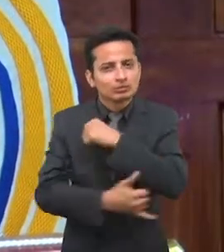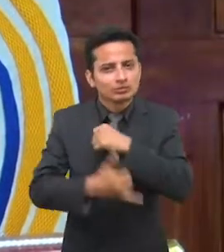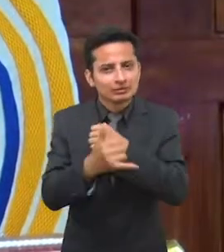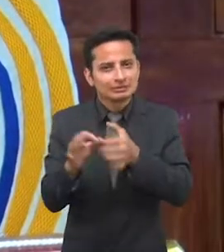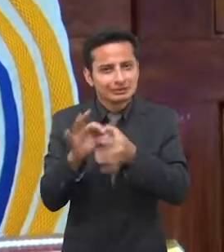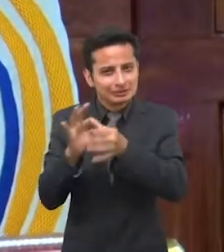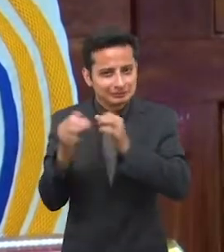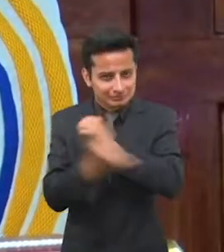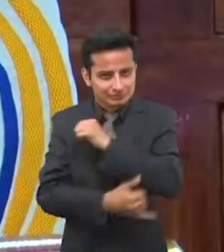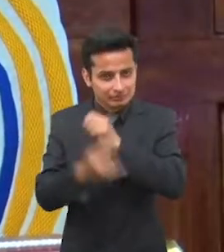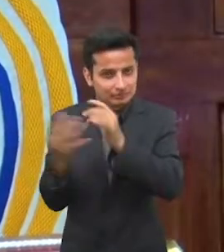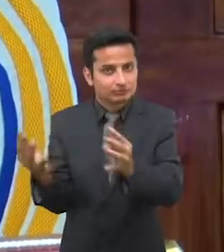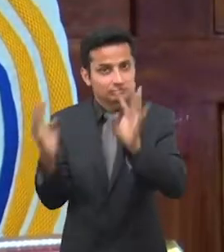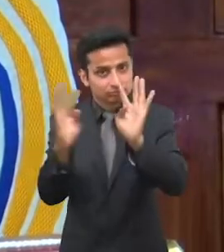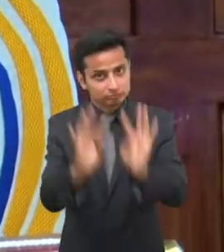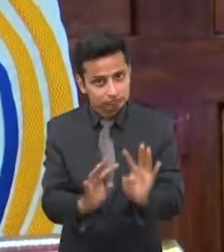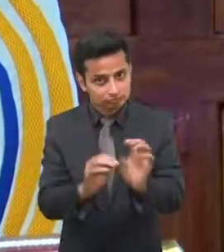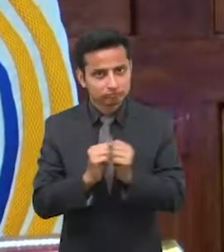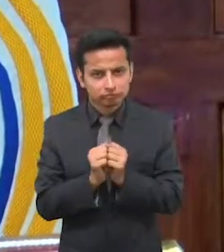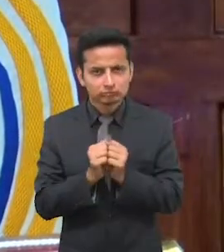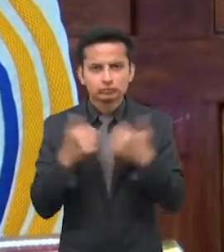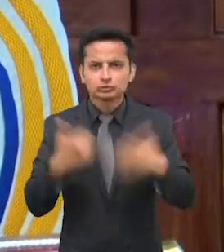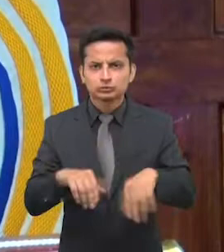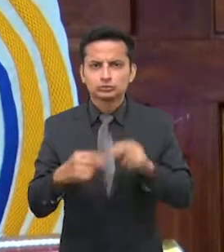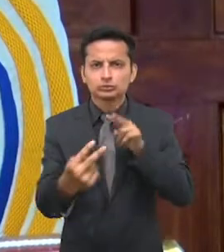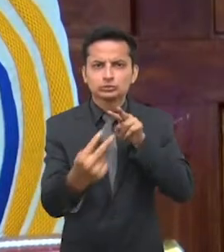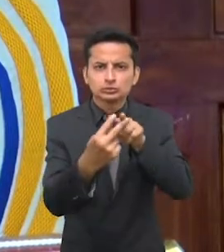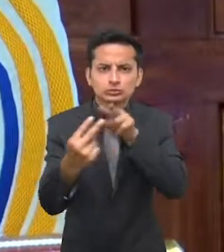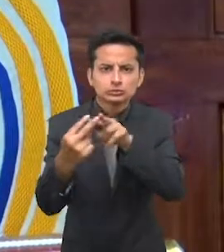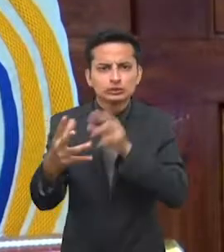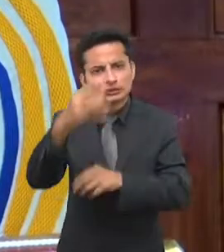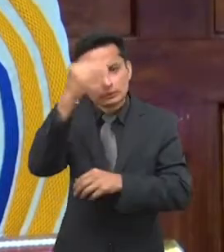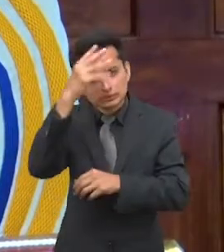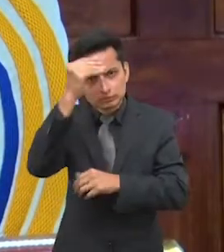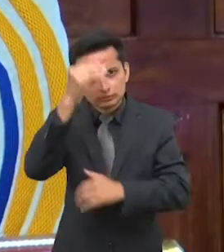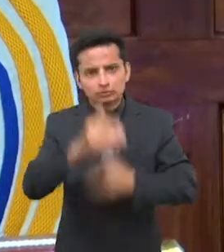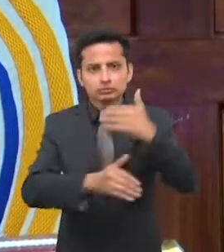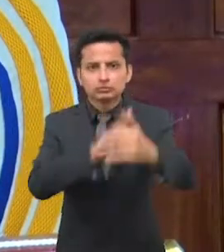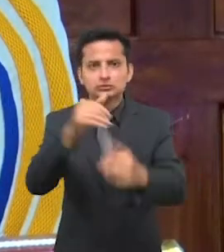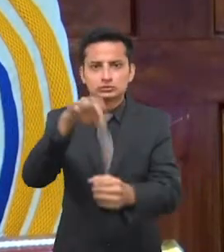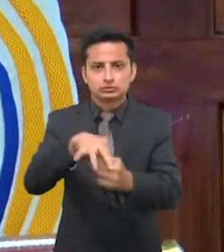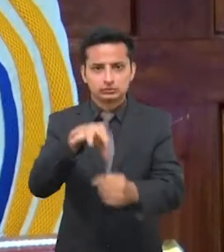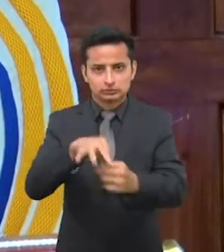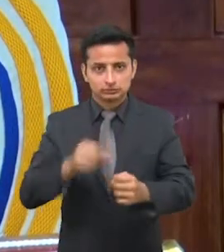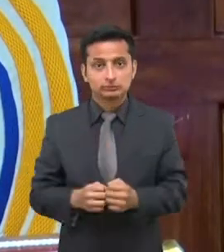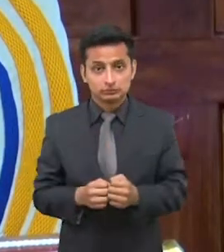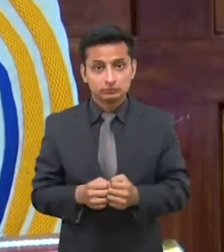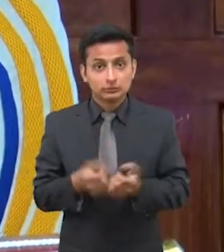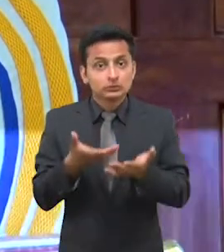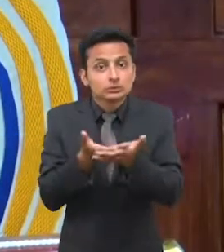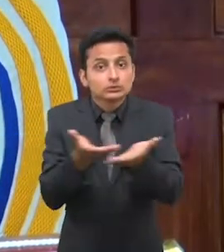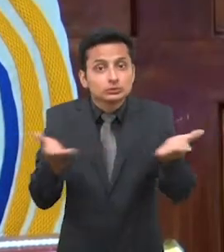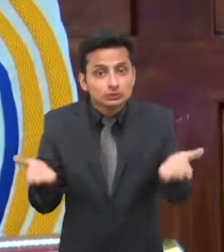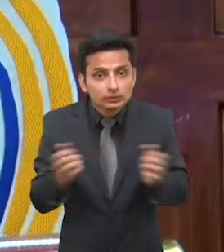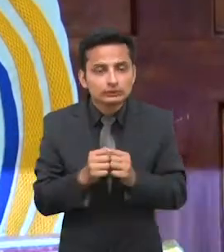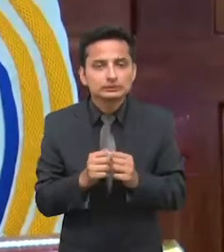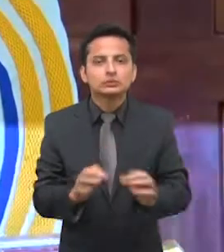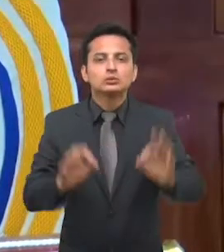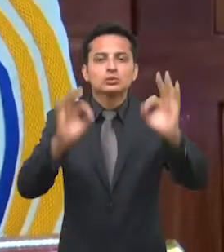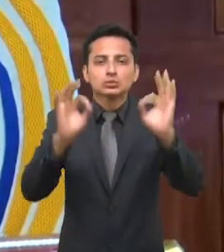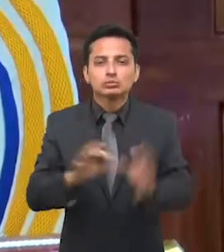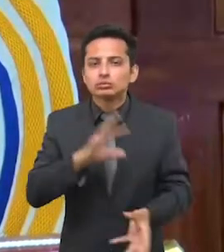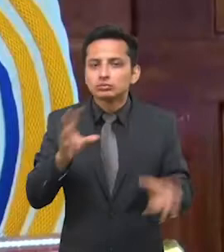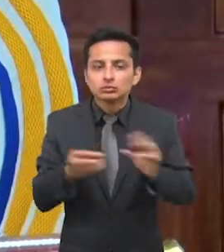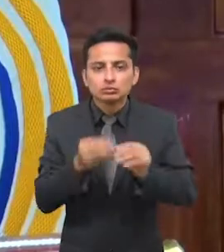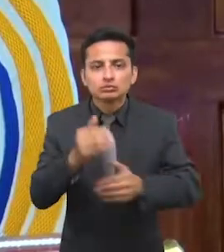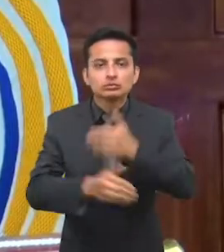países amigos, estén presentes y conozcan de cerca cómo se llevará este proceso electoral. Son ustedes quienes